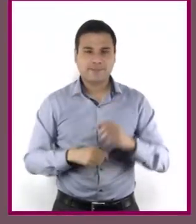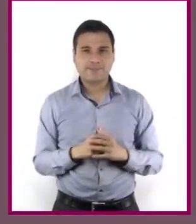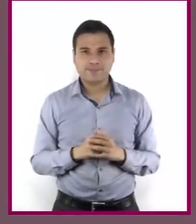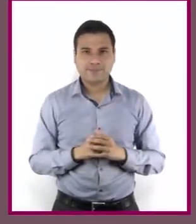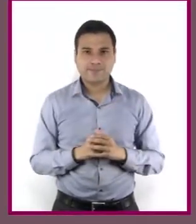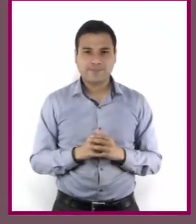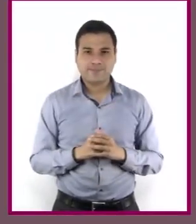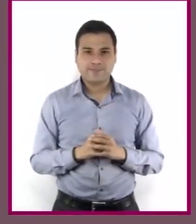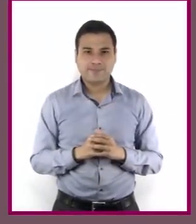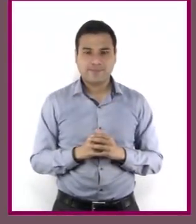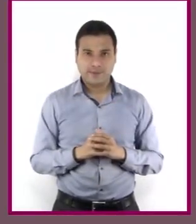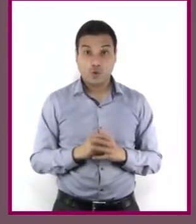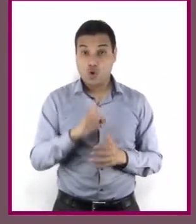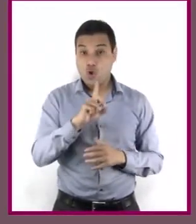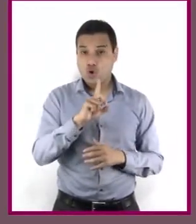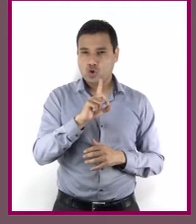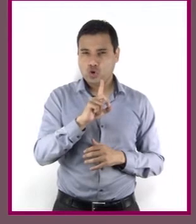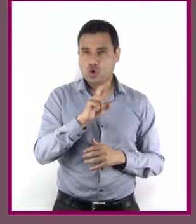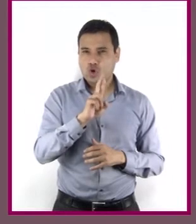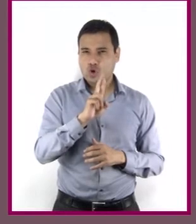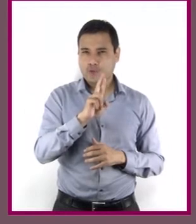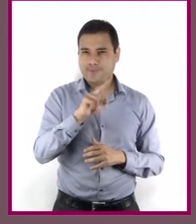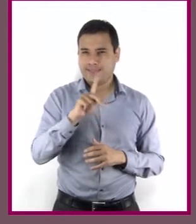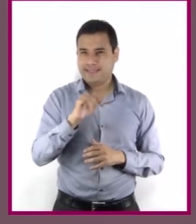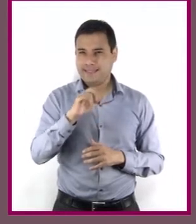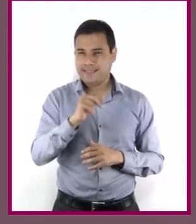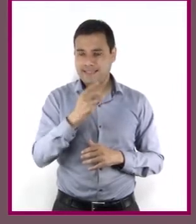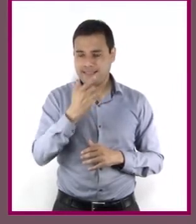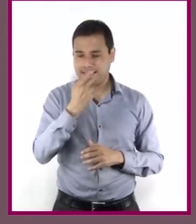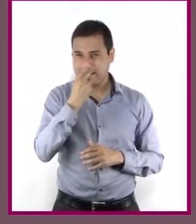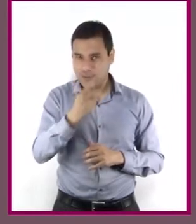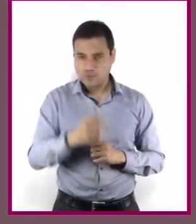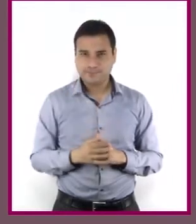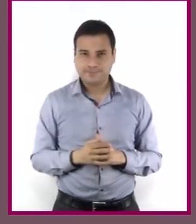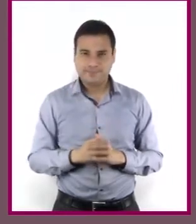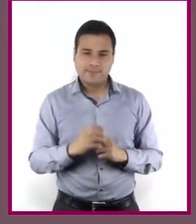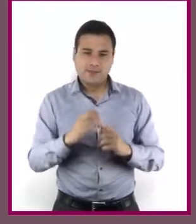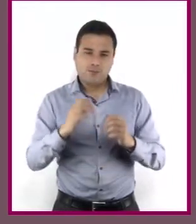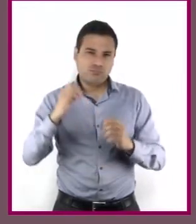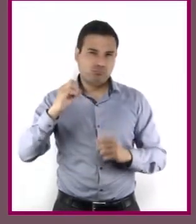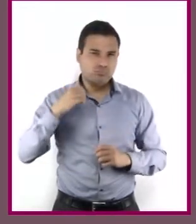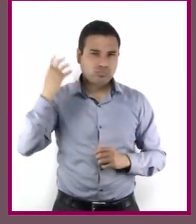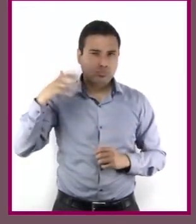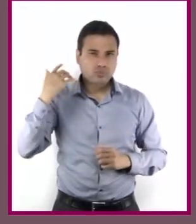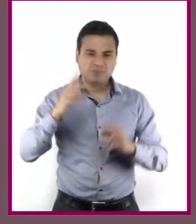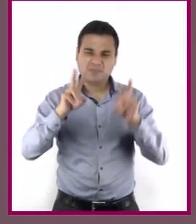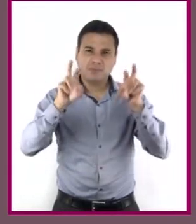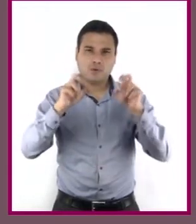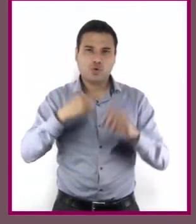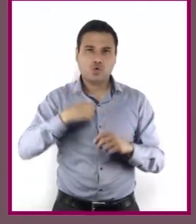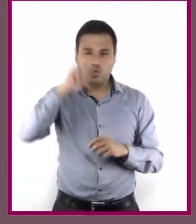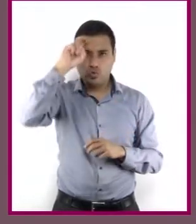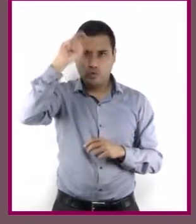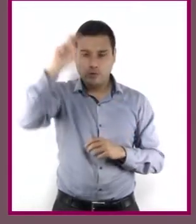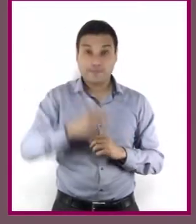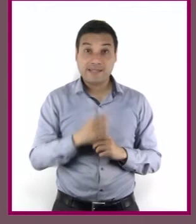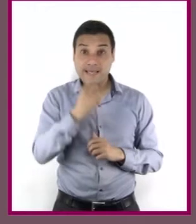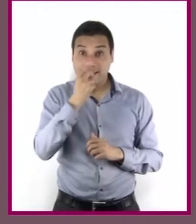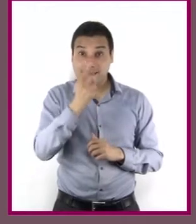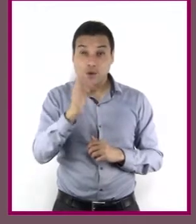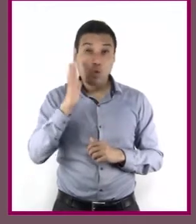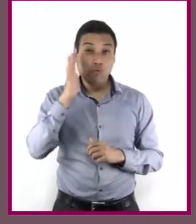Dr. King expresó en su discurso "Yo tengo un sueño", su deseo de un futuro en el que blancos y